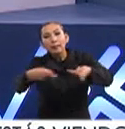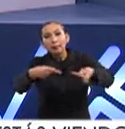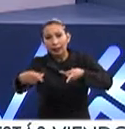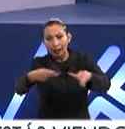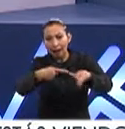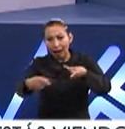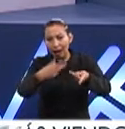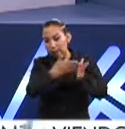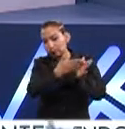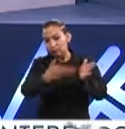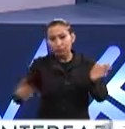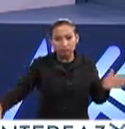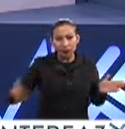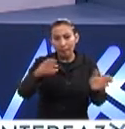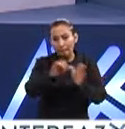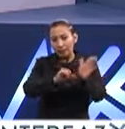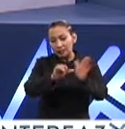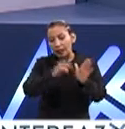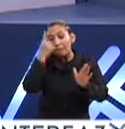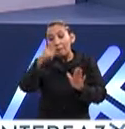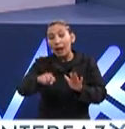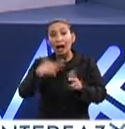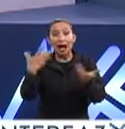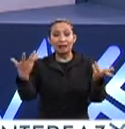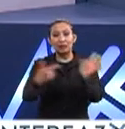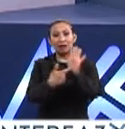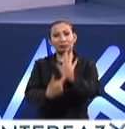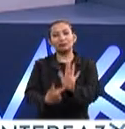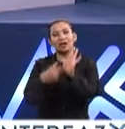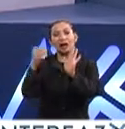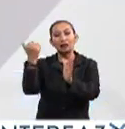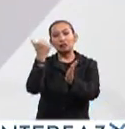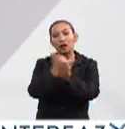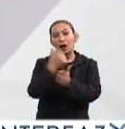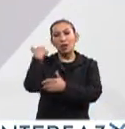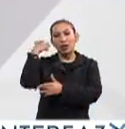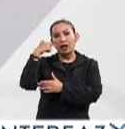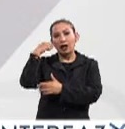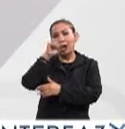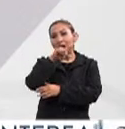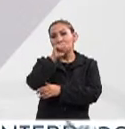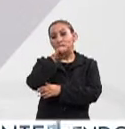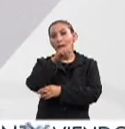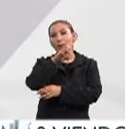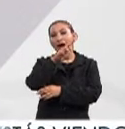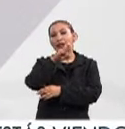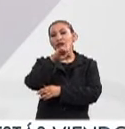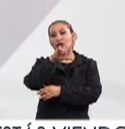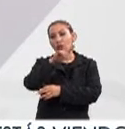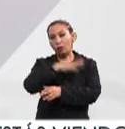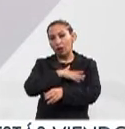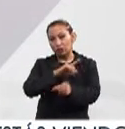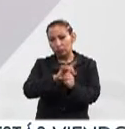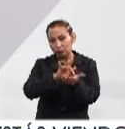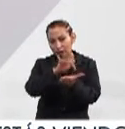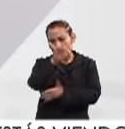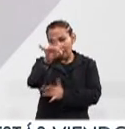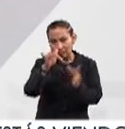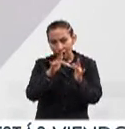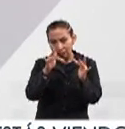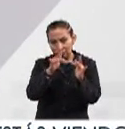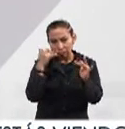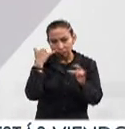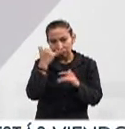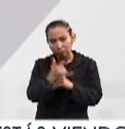preparado ya a lo largo de estos meses para llevarse hasta la ciudad de Guadalajara, Jalisco. Marisol, muy buenos días. Muchas gracias por tomarnos